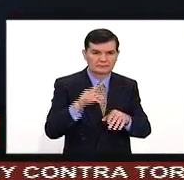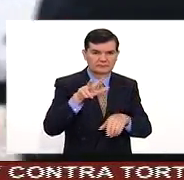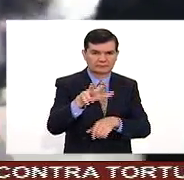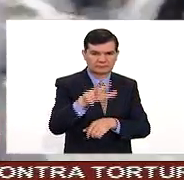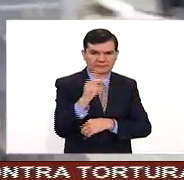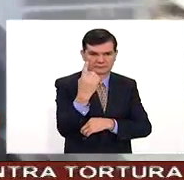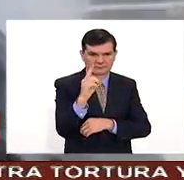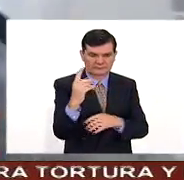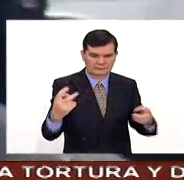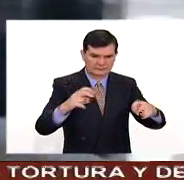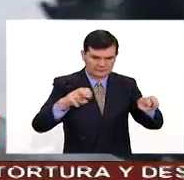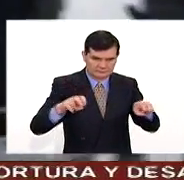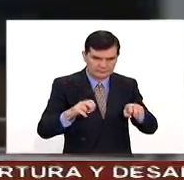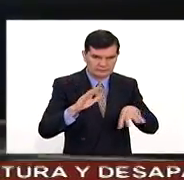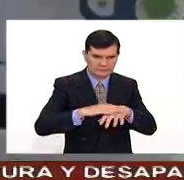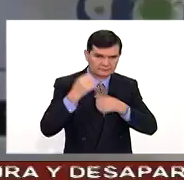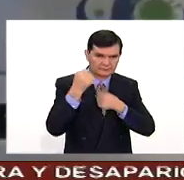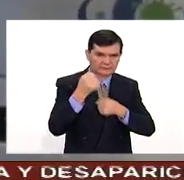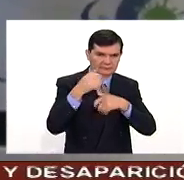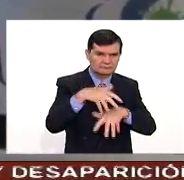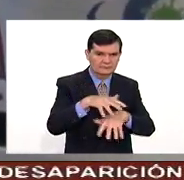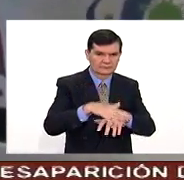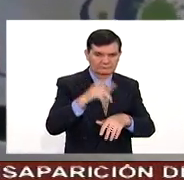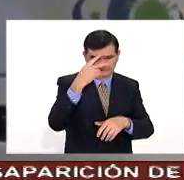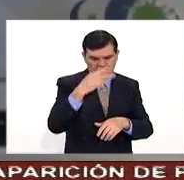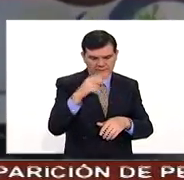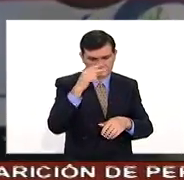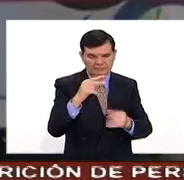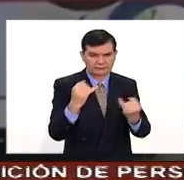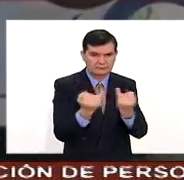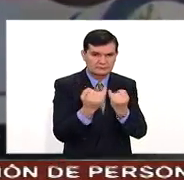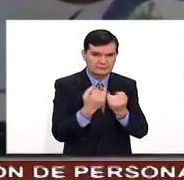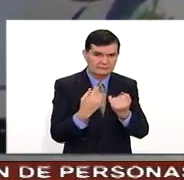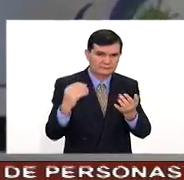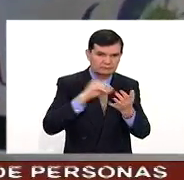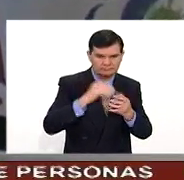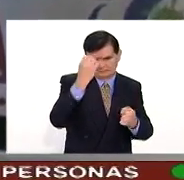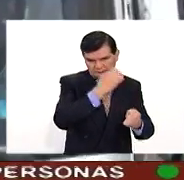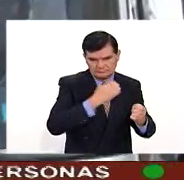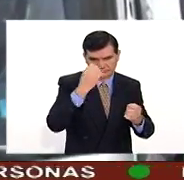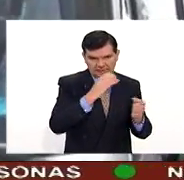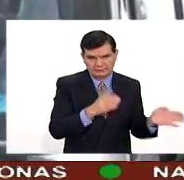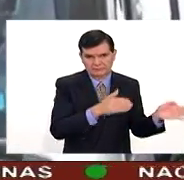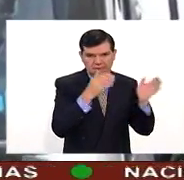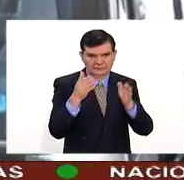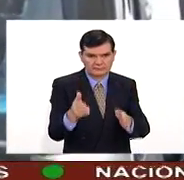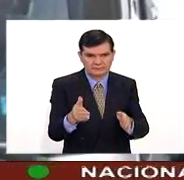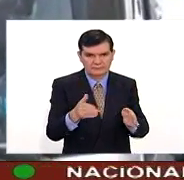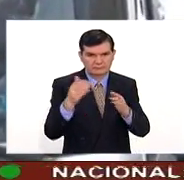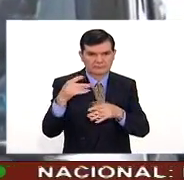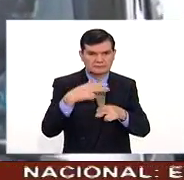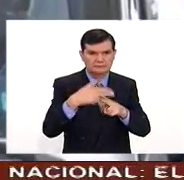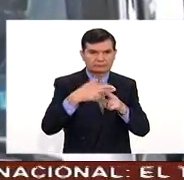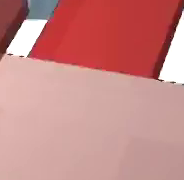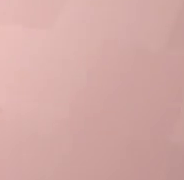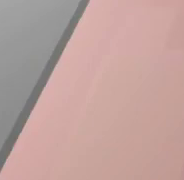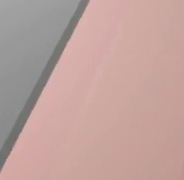de diciembre se integrarán a nuevas manifestaciones en la Ciudad de México y reiteraron que la evaluación postergada se llevará a cabo en enero.